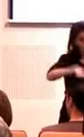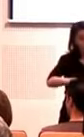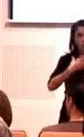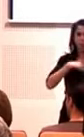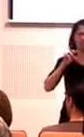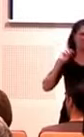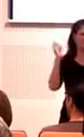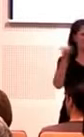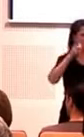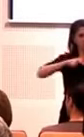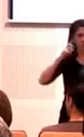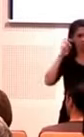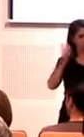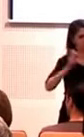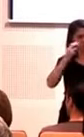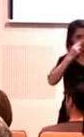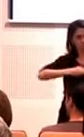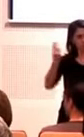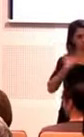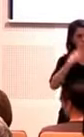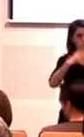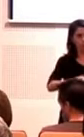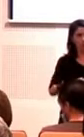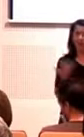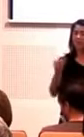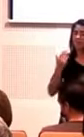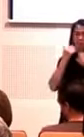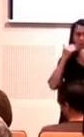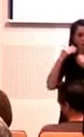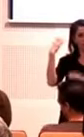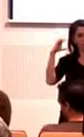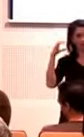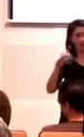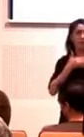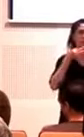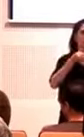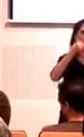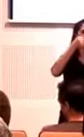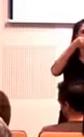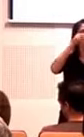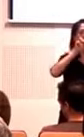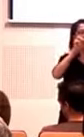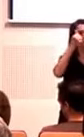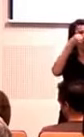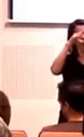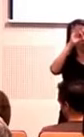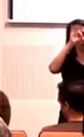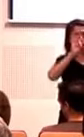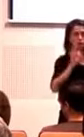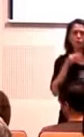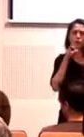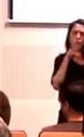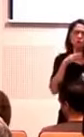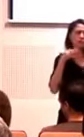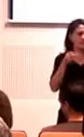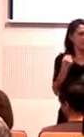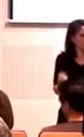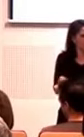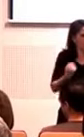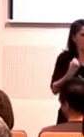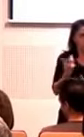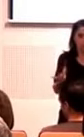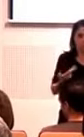¿eh? Y darle las gracias a CERMI y a Bacos, por estar siempre ahí apoyándome